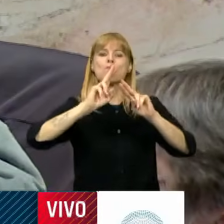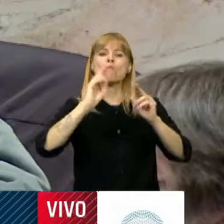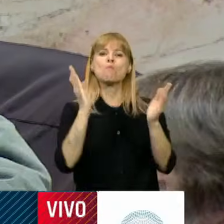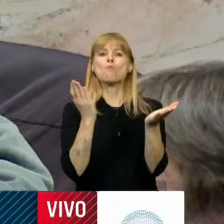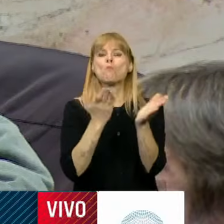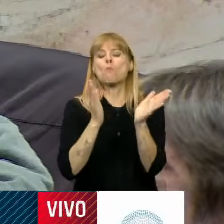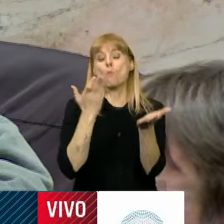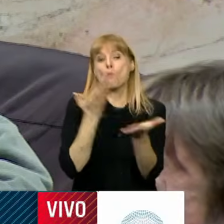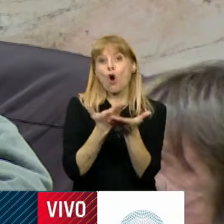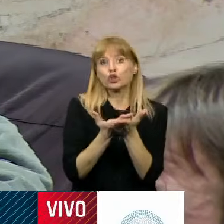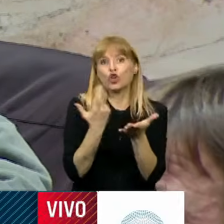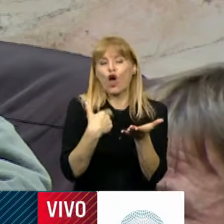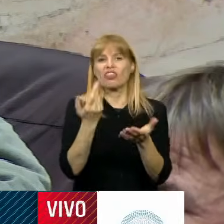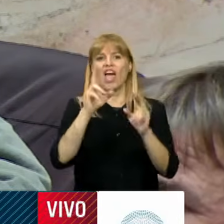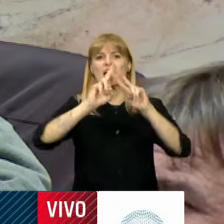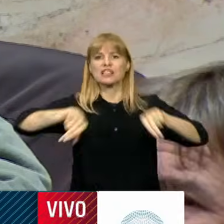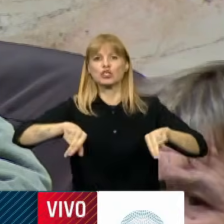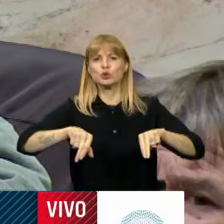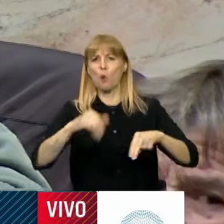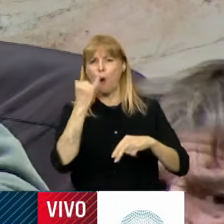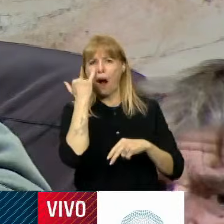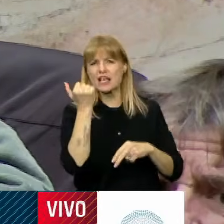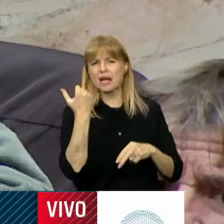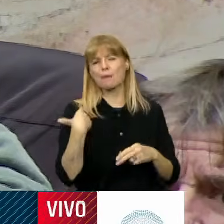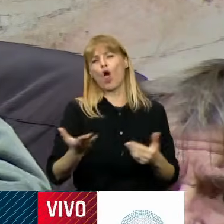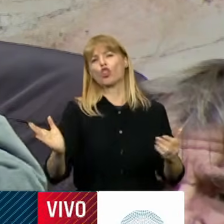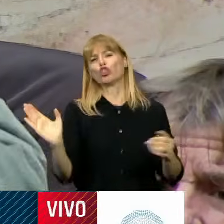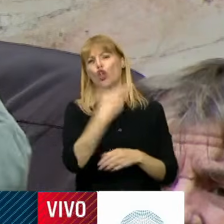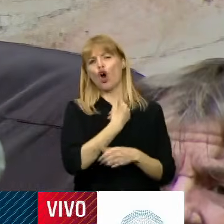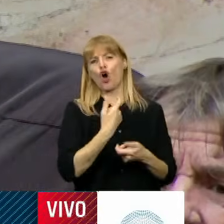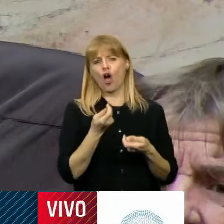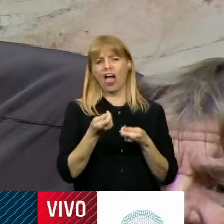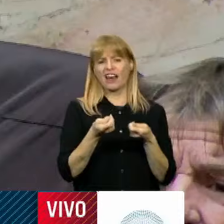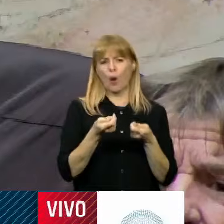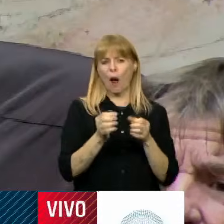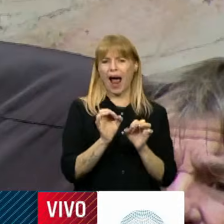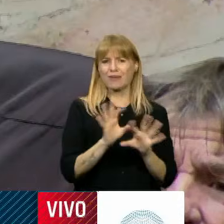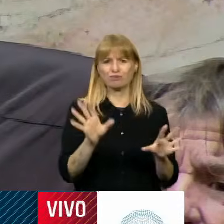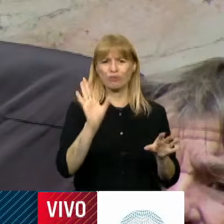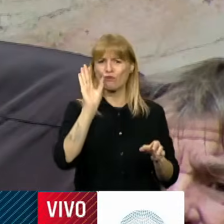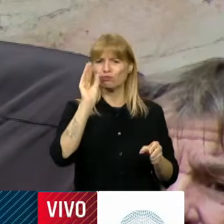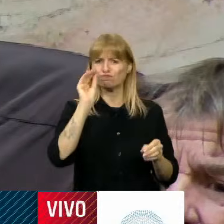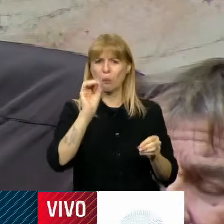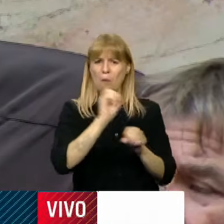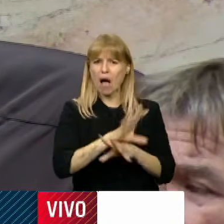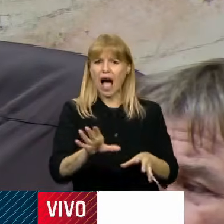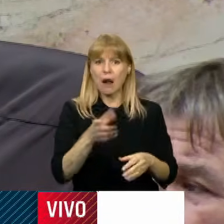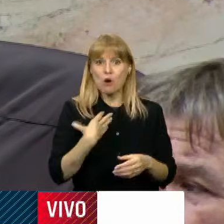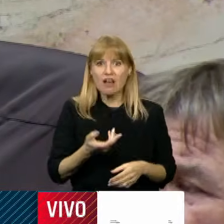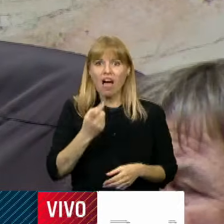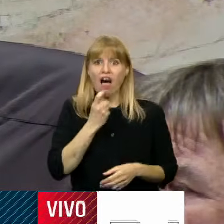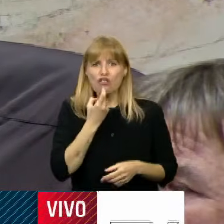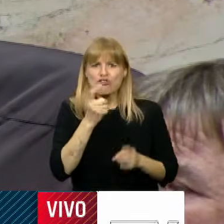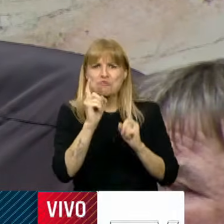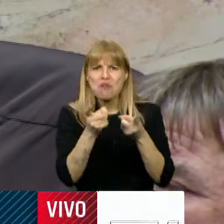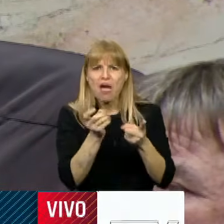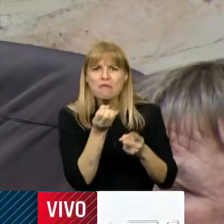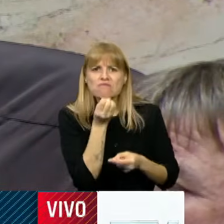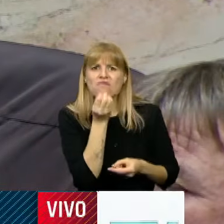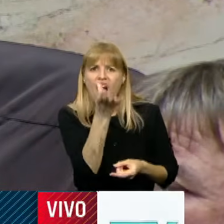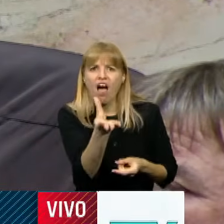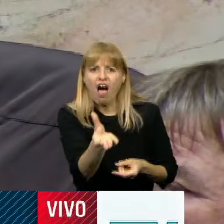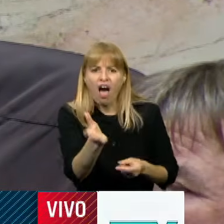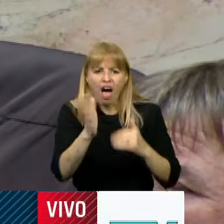no solamente por todas las irregularidades, por lo que Adorni confesó, porque si no alcanzaba todo lo que